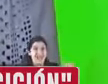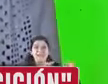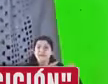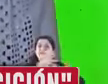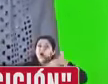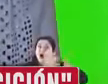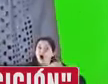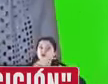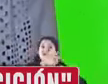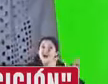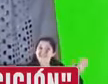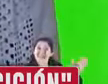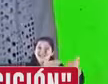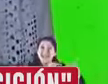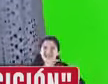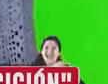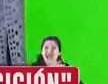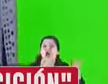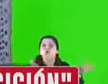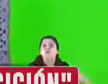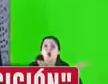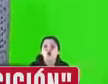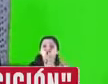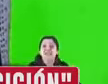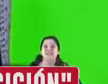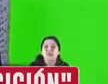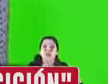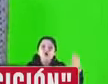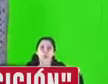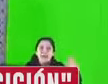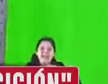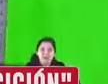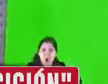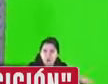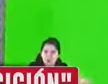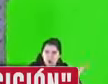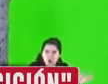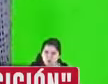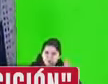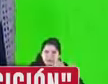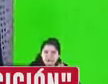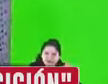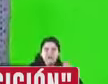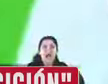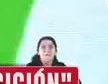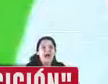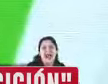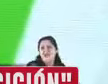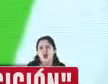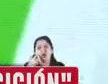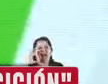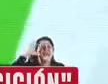fábrica tan importante que produce insumos plásticos insumos plásticos difundidos para toda la industria